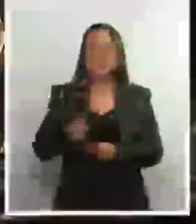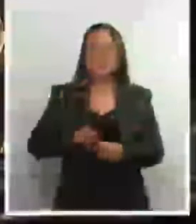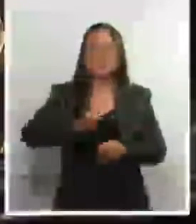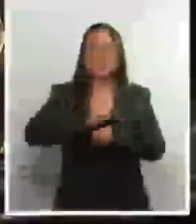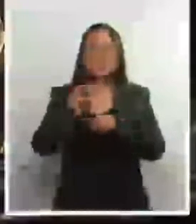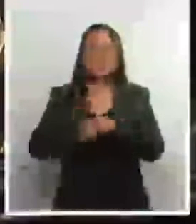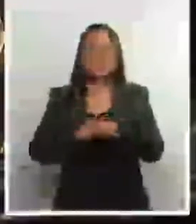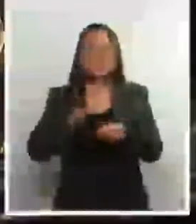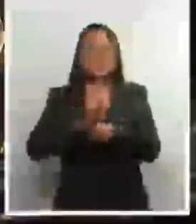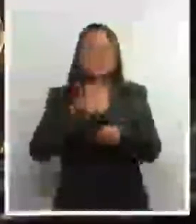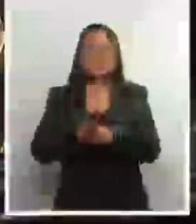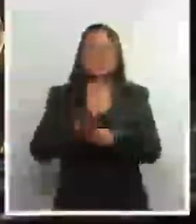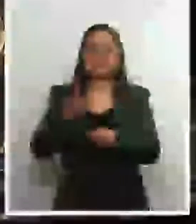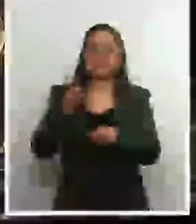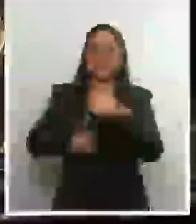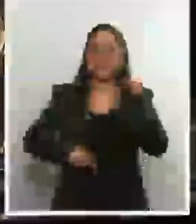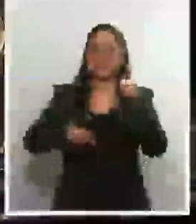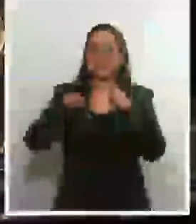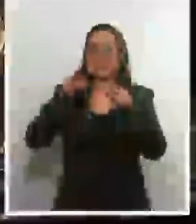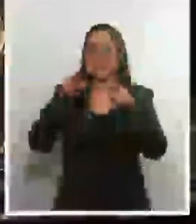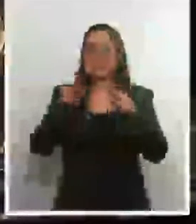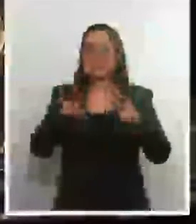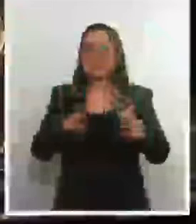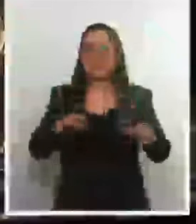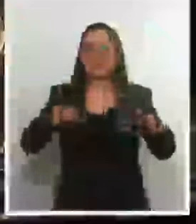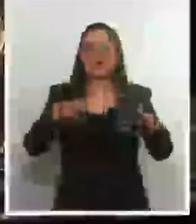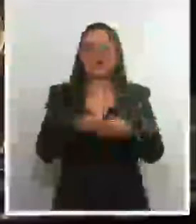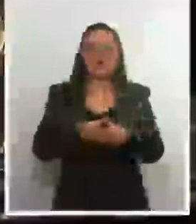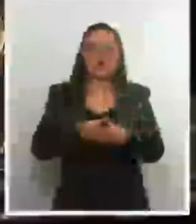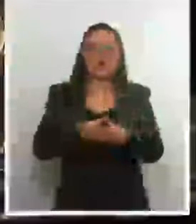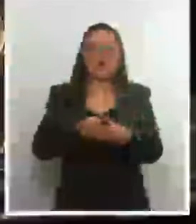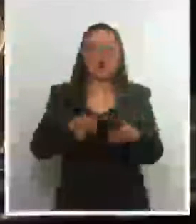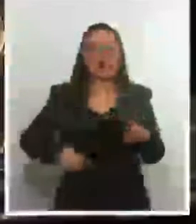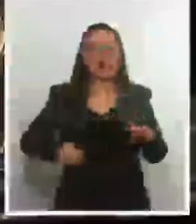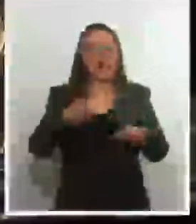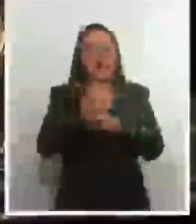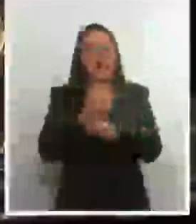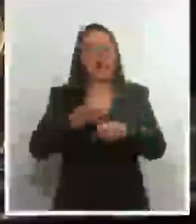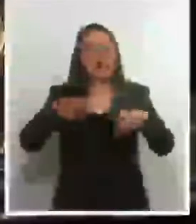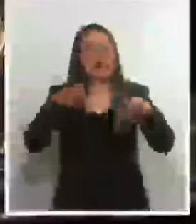nacionalmente desmantelando a los poderes ejecutivos.